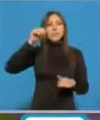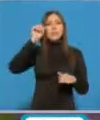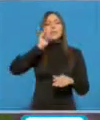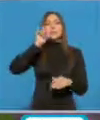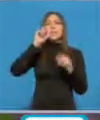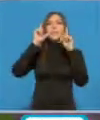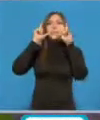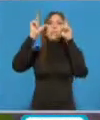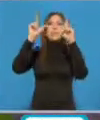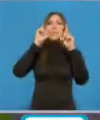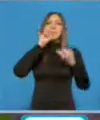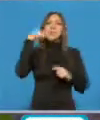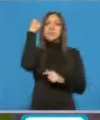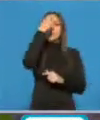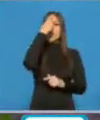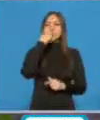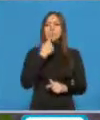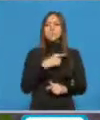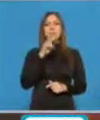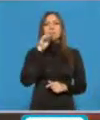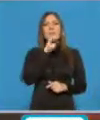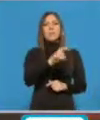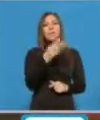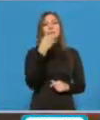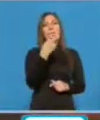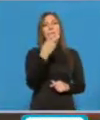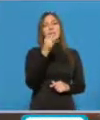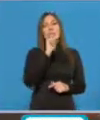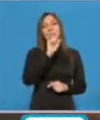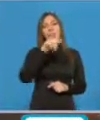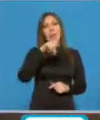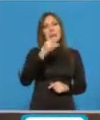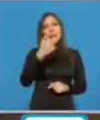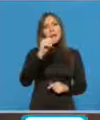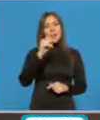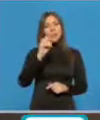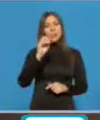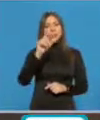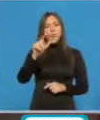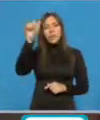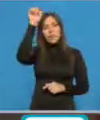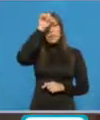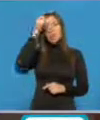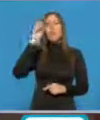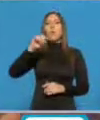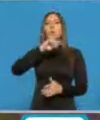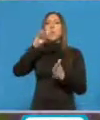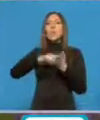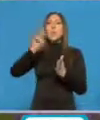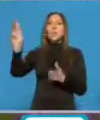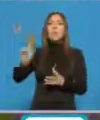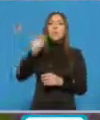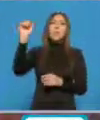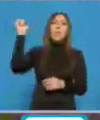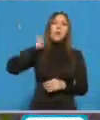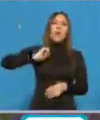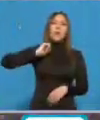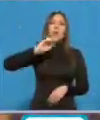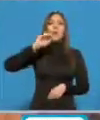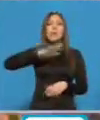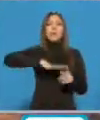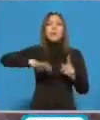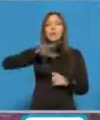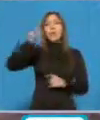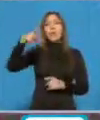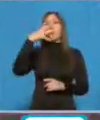de Santiago Sí, Apóstol. en las Sí, antiguas sobre todo, ¿no? En las antiguas, las modernas ya no. O en las zonas populares. Por ejemplo, en la Candelaria Coyoacán, Sí. ahí,